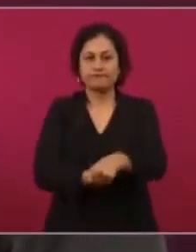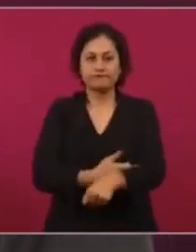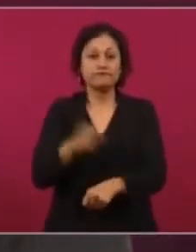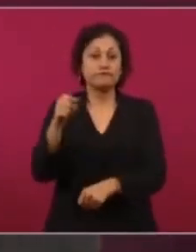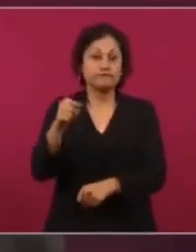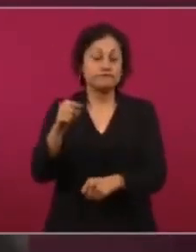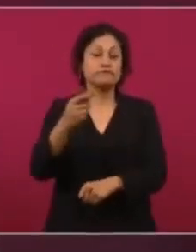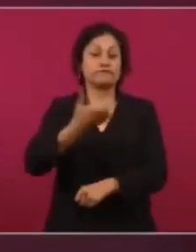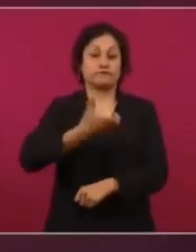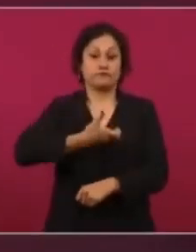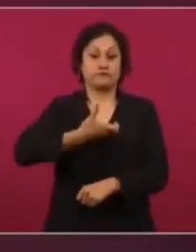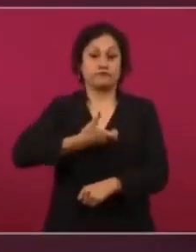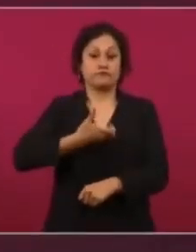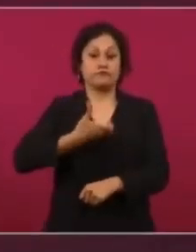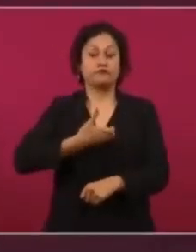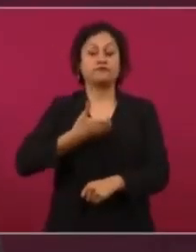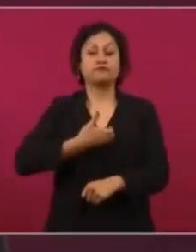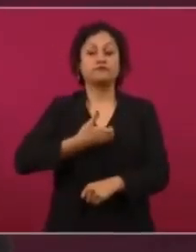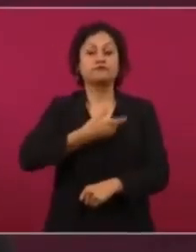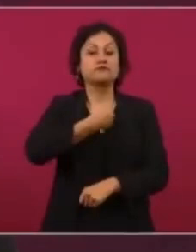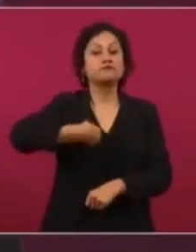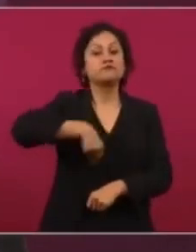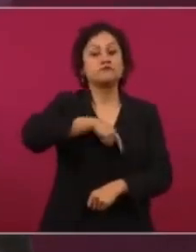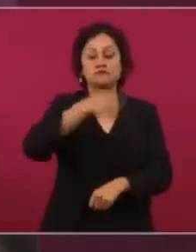vamos a conmemorar la expropiación petrolera.